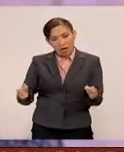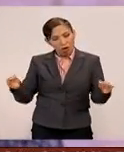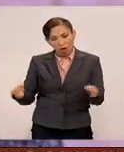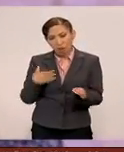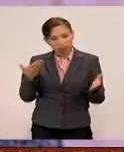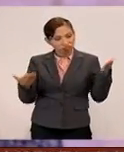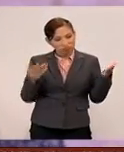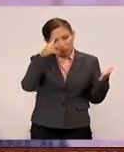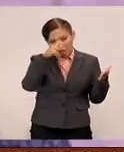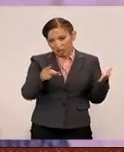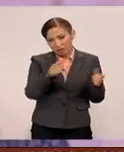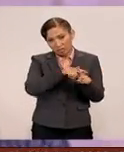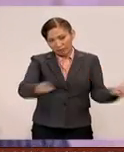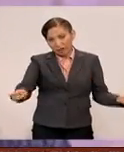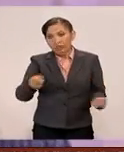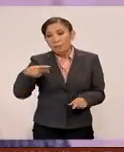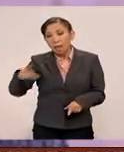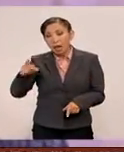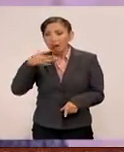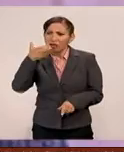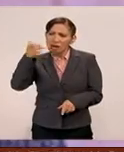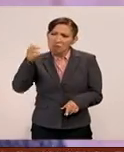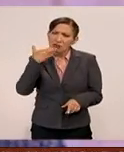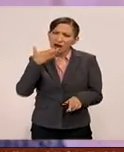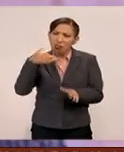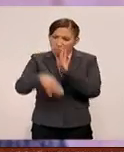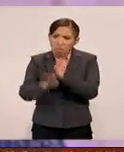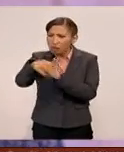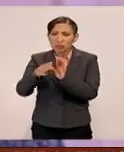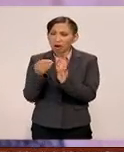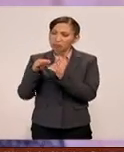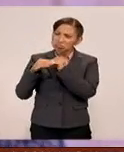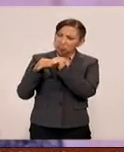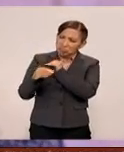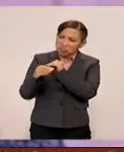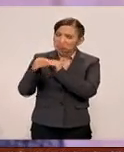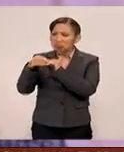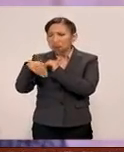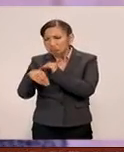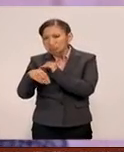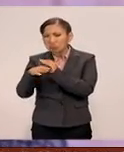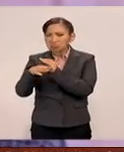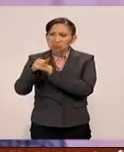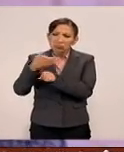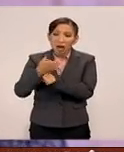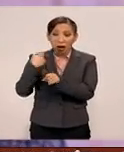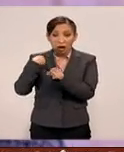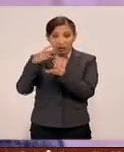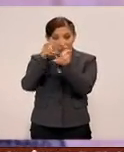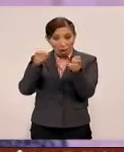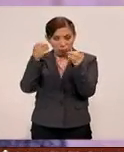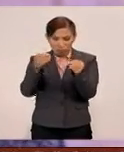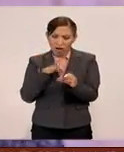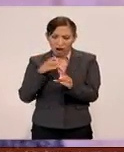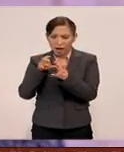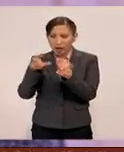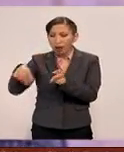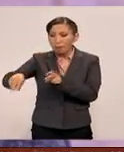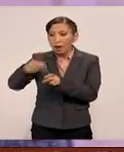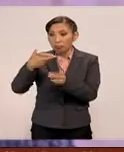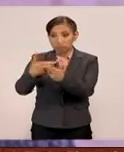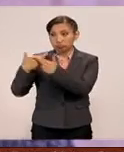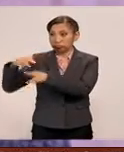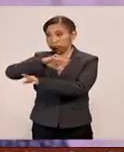frío en comparación con México, pero el clima es muy estable, no nos vamos, no hay muchos extremos, no hay muchísima nieve, sí hay nieve, pero no hay